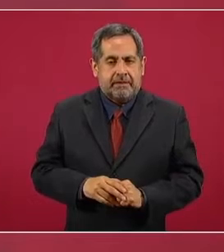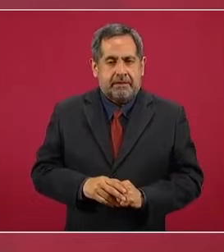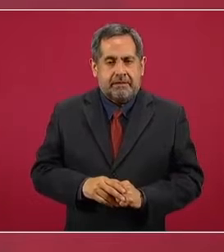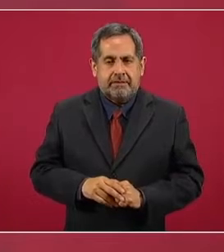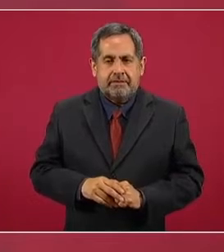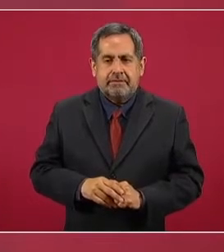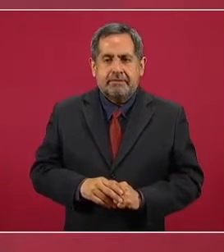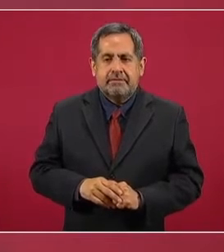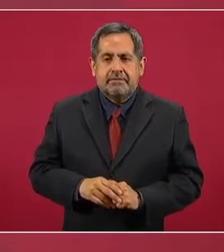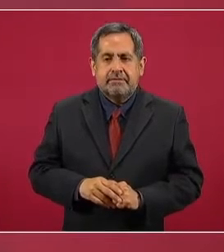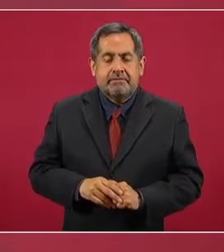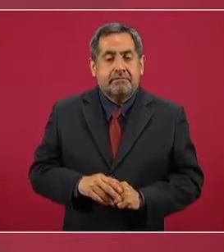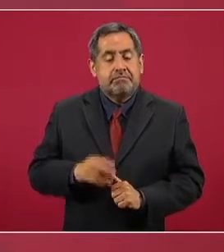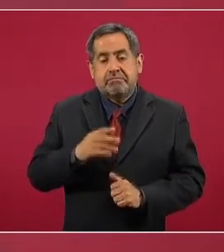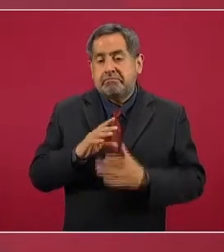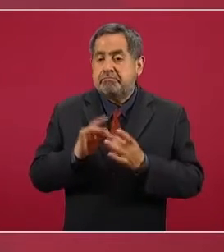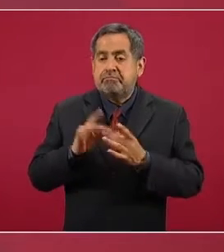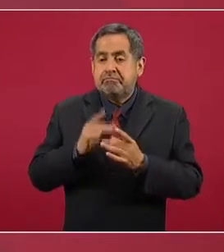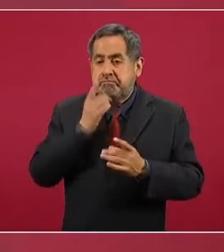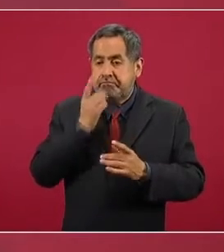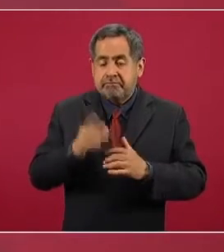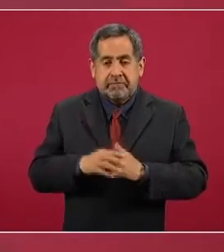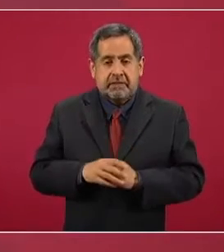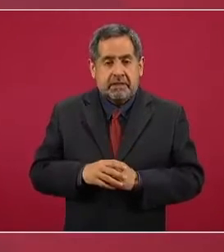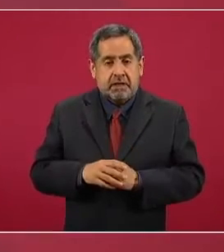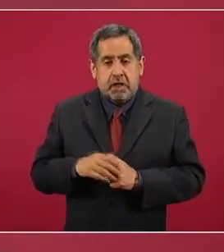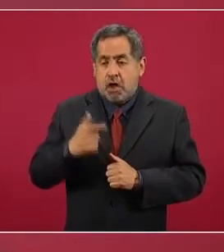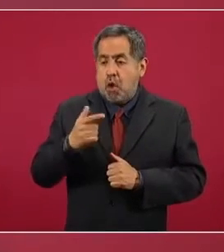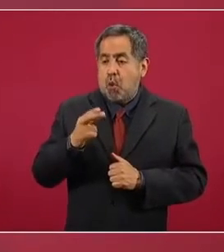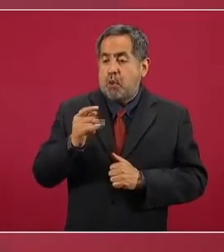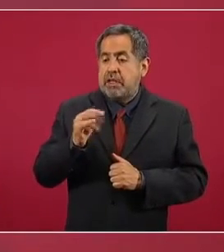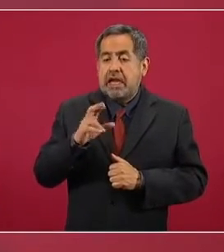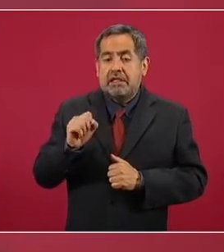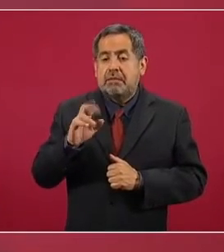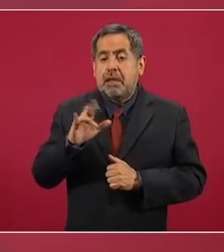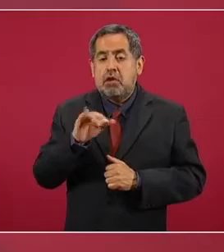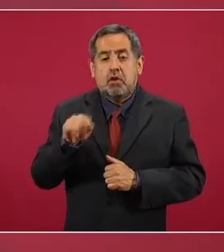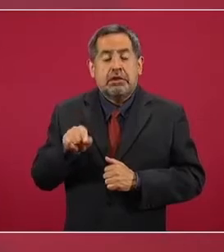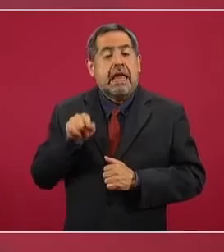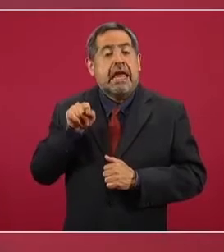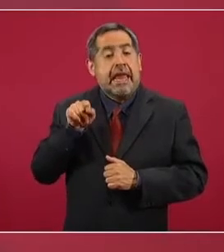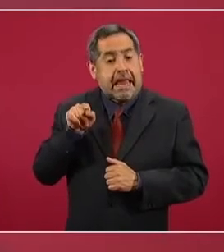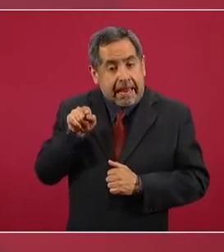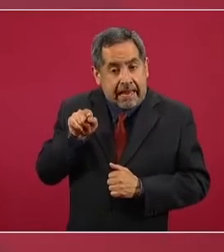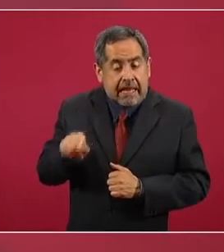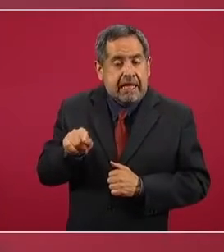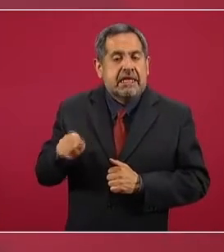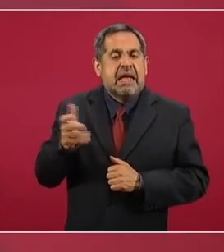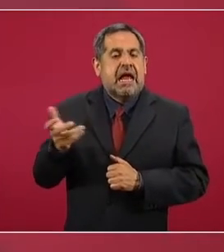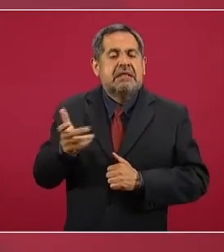con decir que fue Gutiérrez Barrios el que detuvo